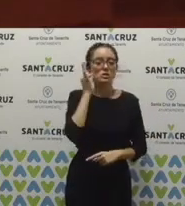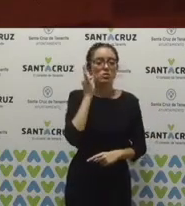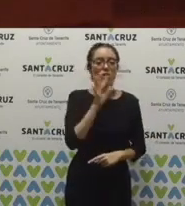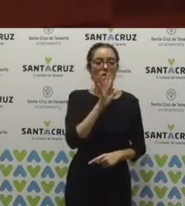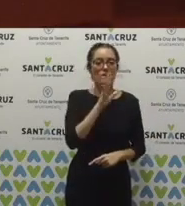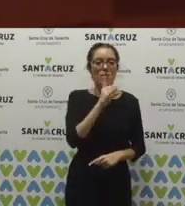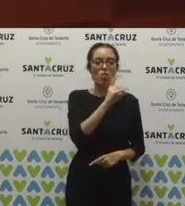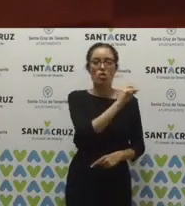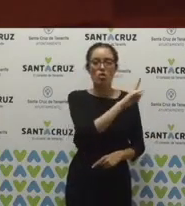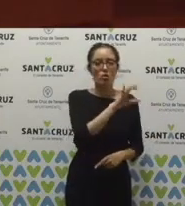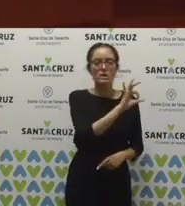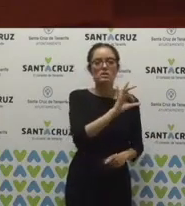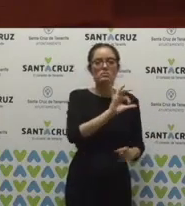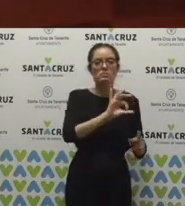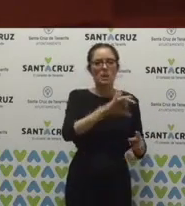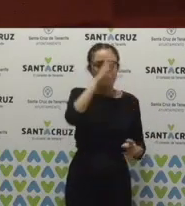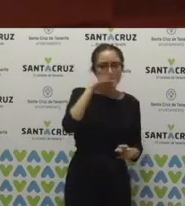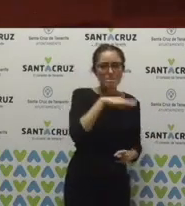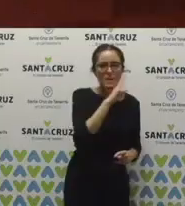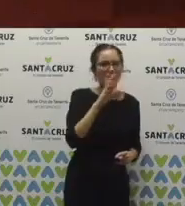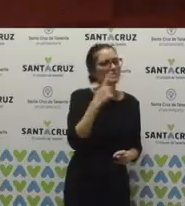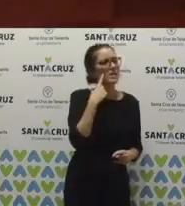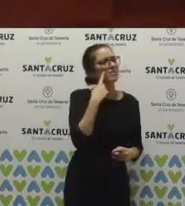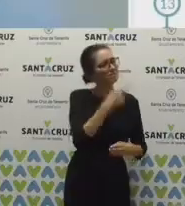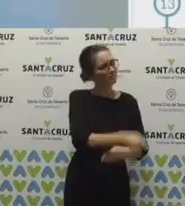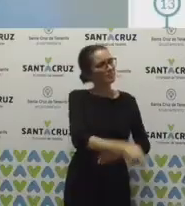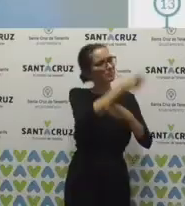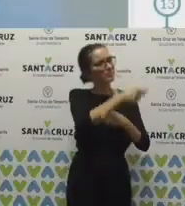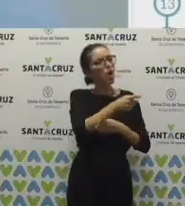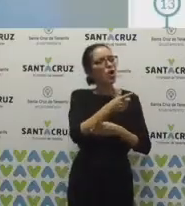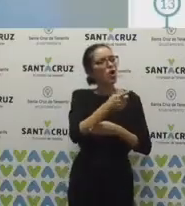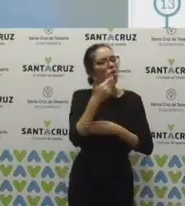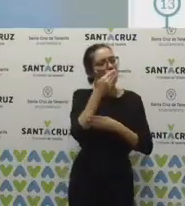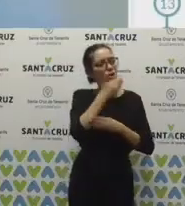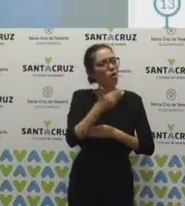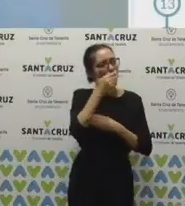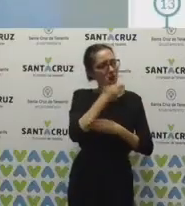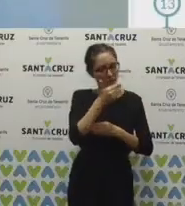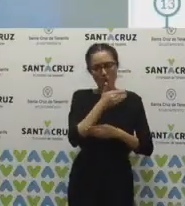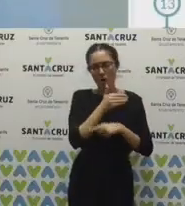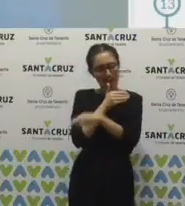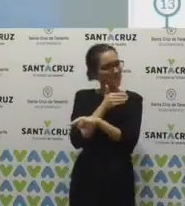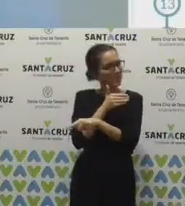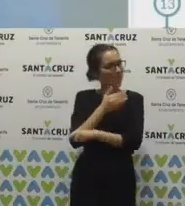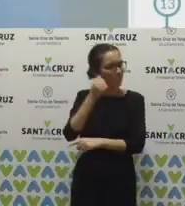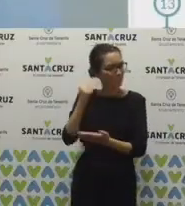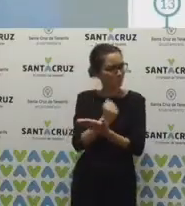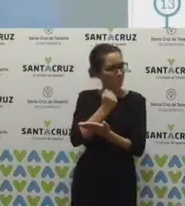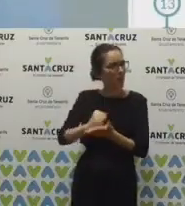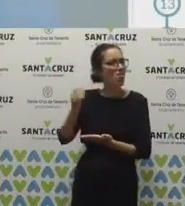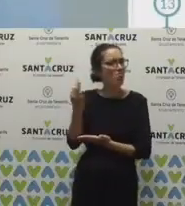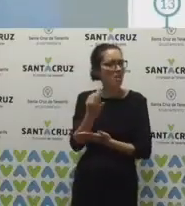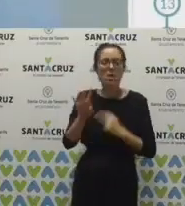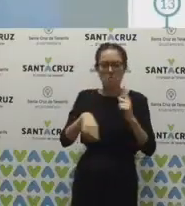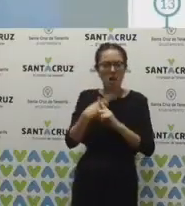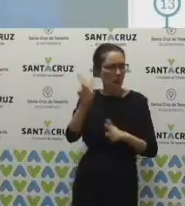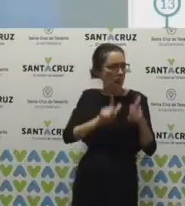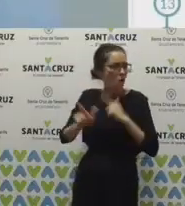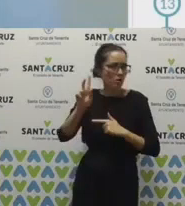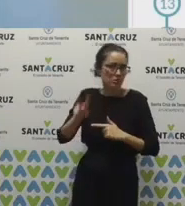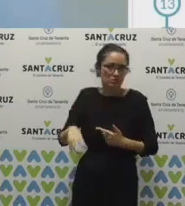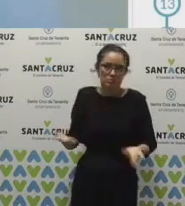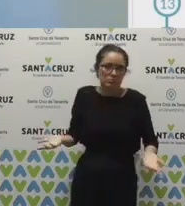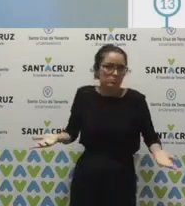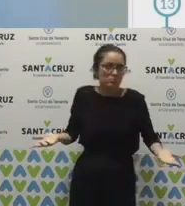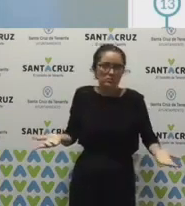decir a los padres y madres que deben matricular a sus hijos en otros cientos muchos más lejanos a la población donde viven porque entendemos que tienen